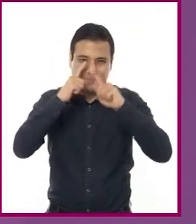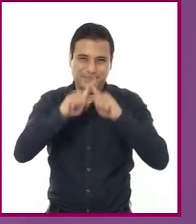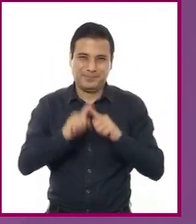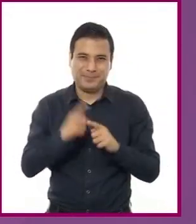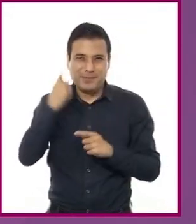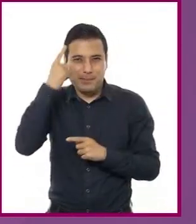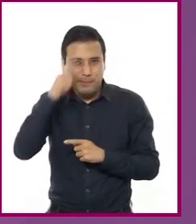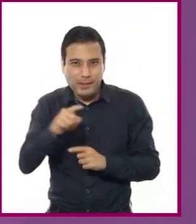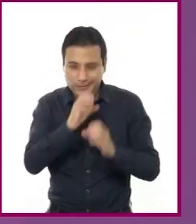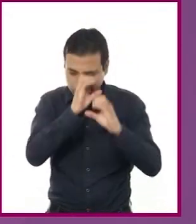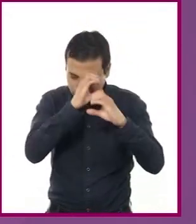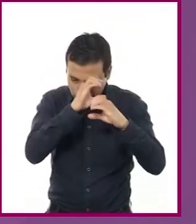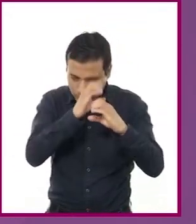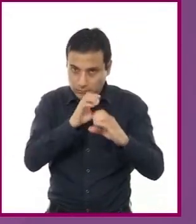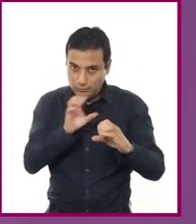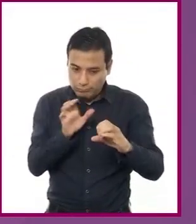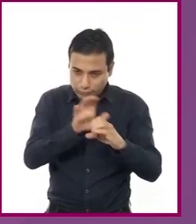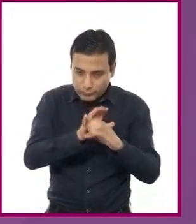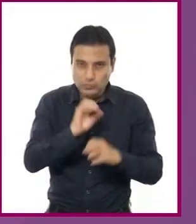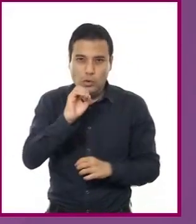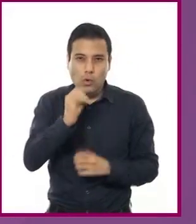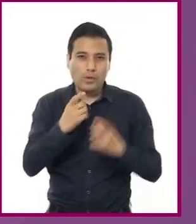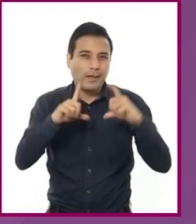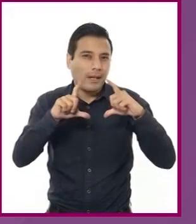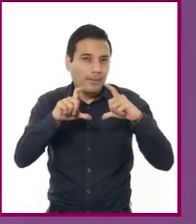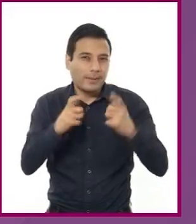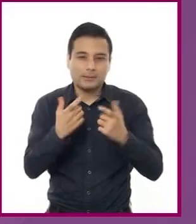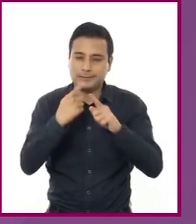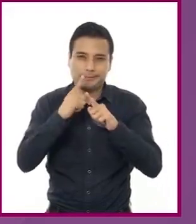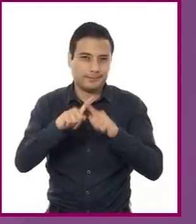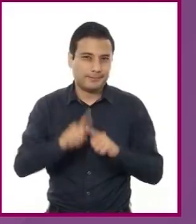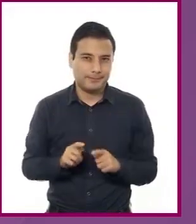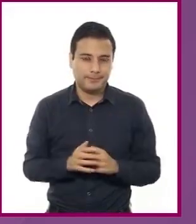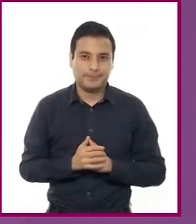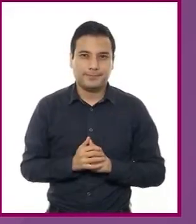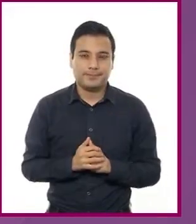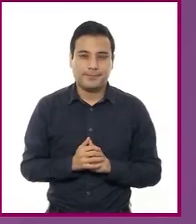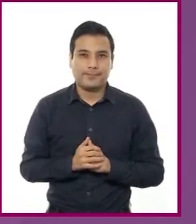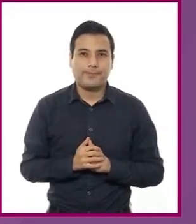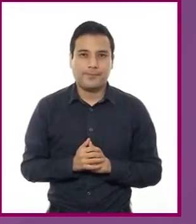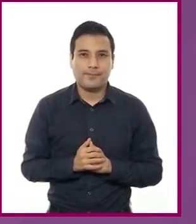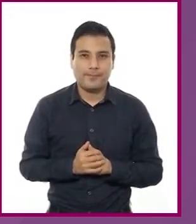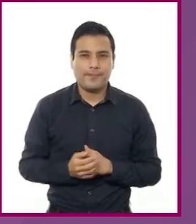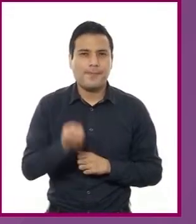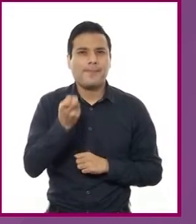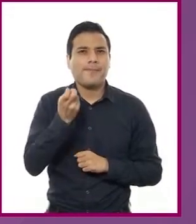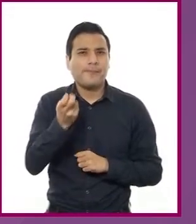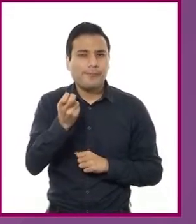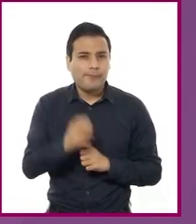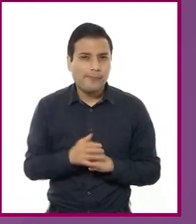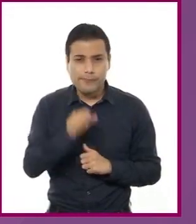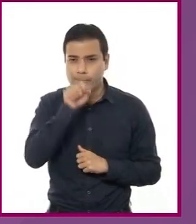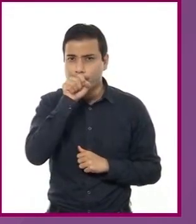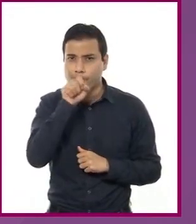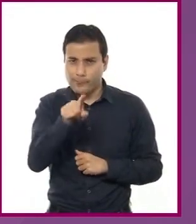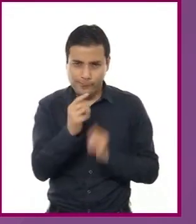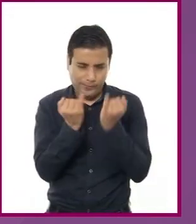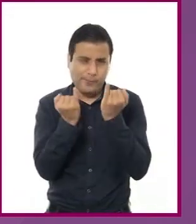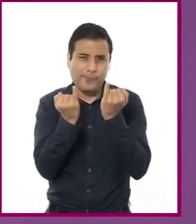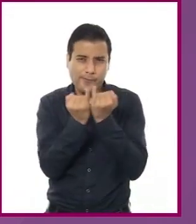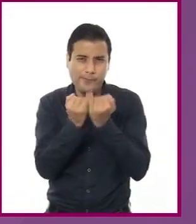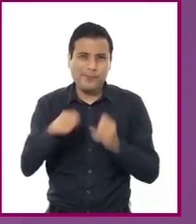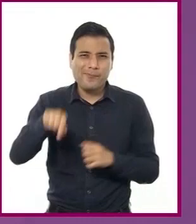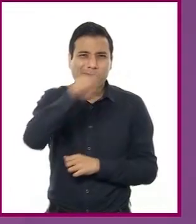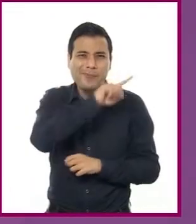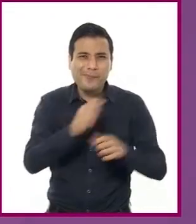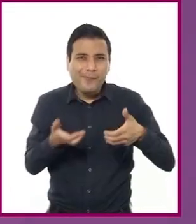cámaras fotográficas y de video, entre muchos más. Este fenómeno explica también los espejismos que se forman en